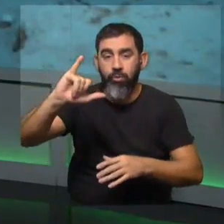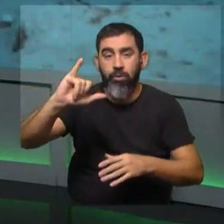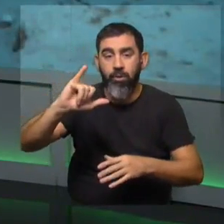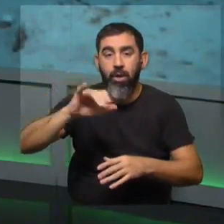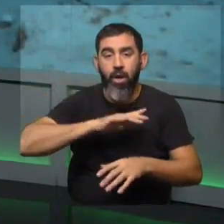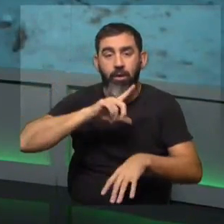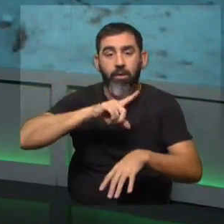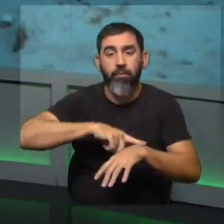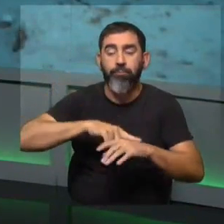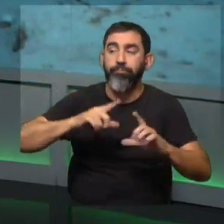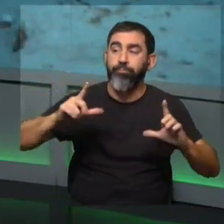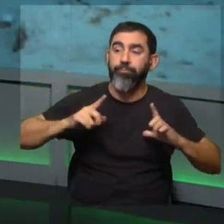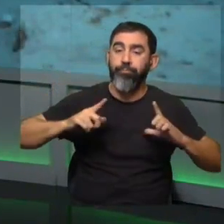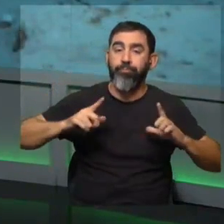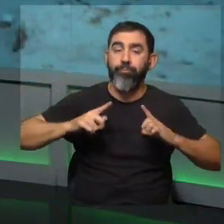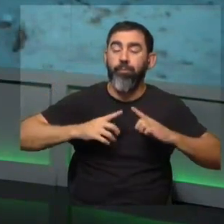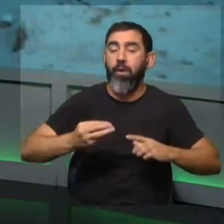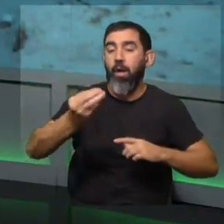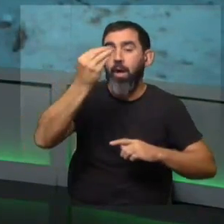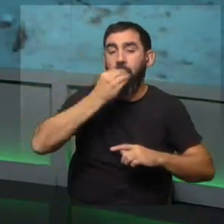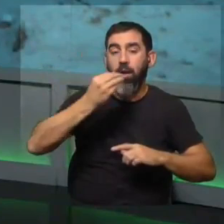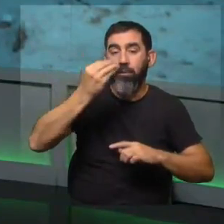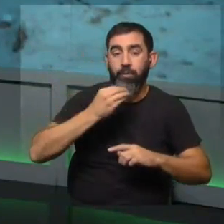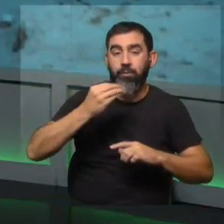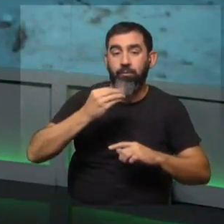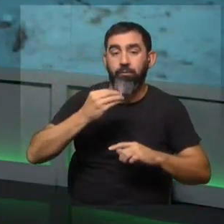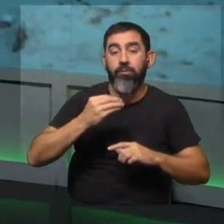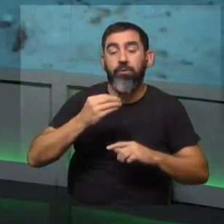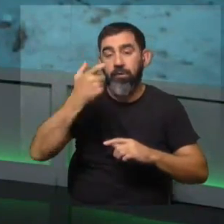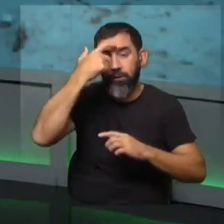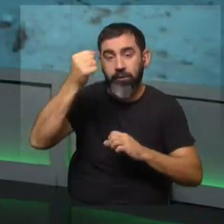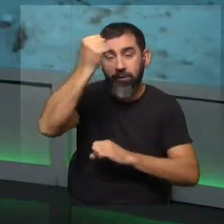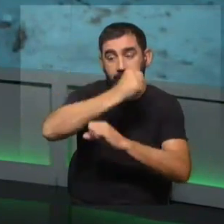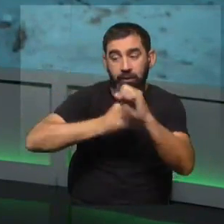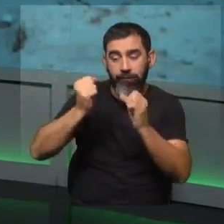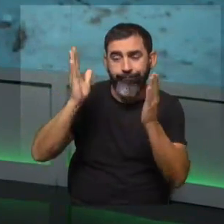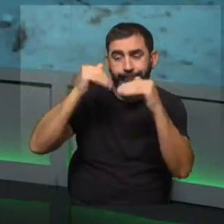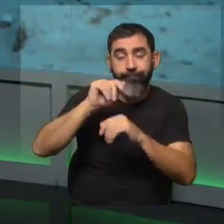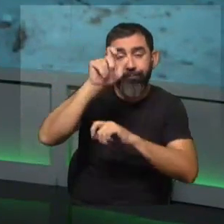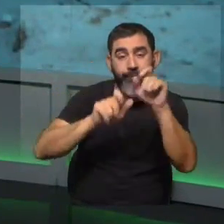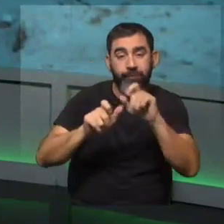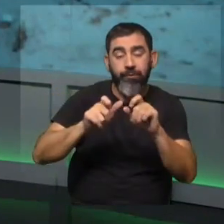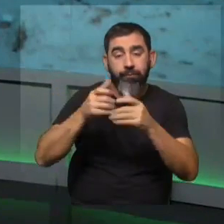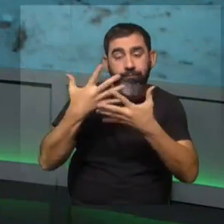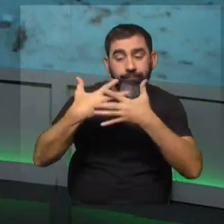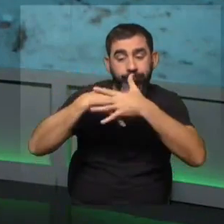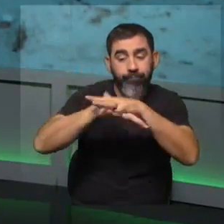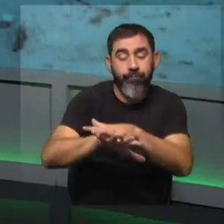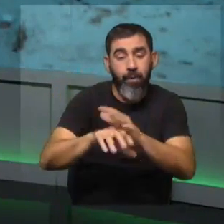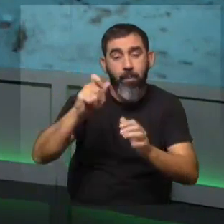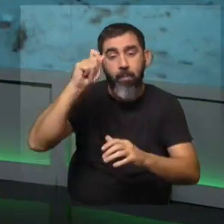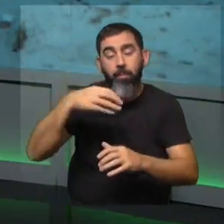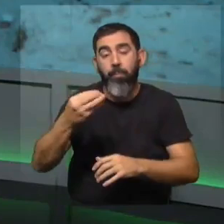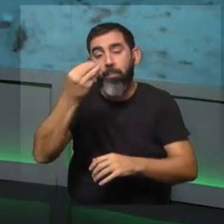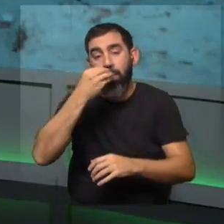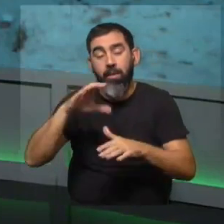mucho tiempo de espera para acceder a la alimentación y que el uso intensivo de la tecnología está impidiendo que muchas personas puedan integrarse al plan de